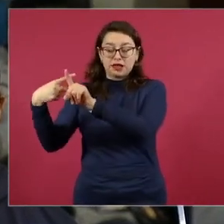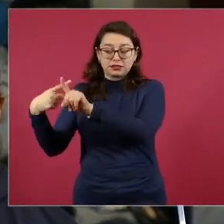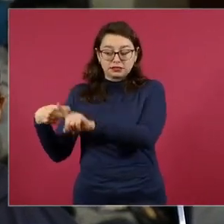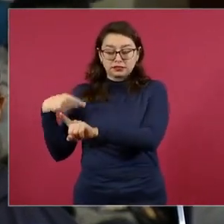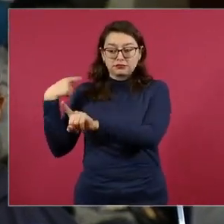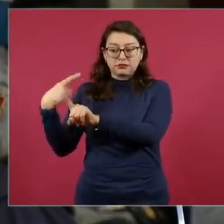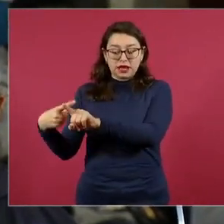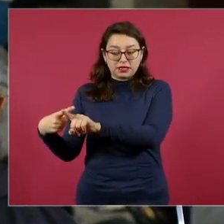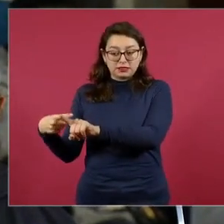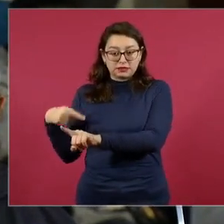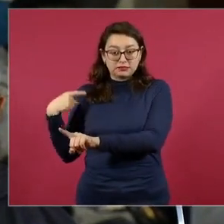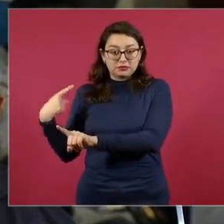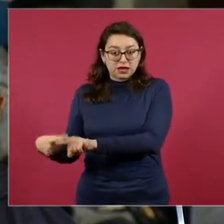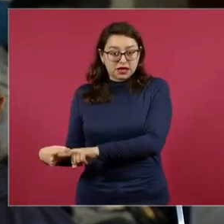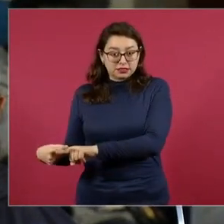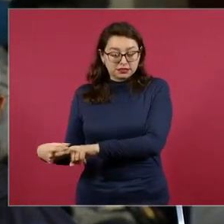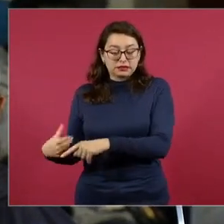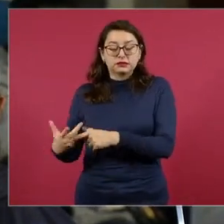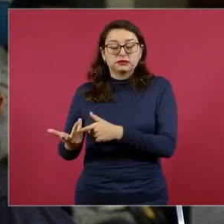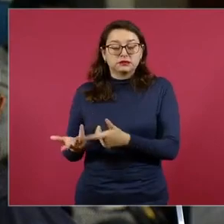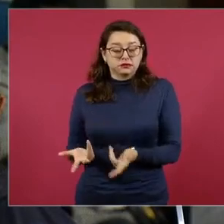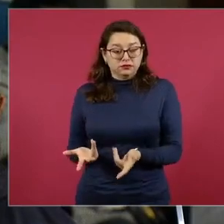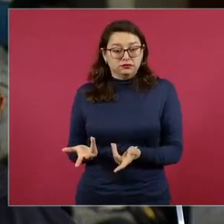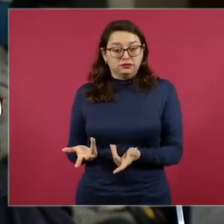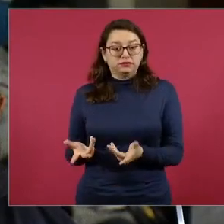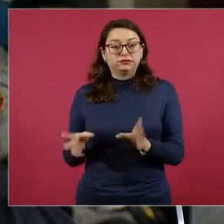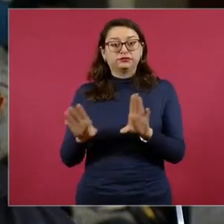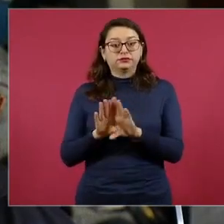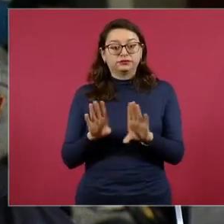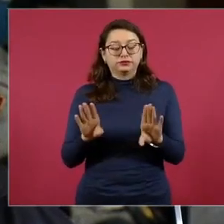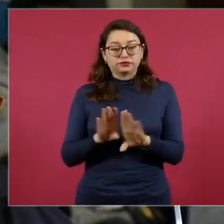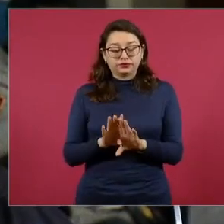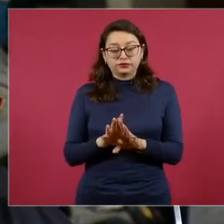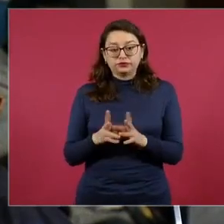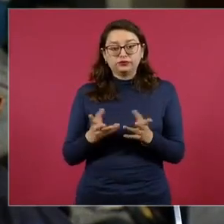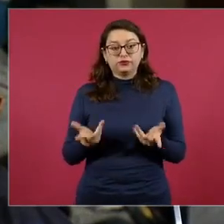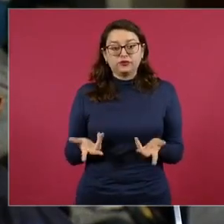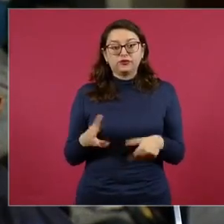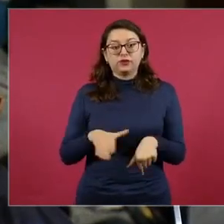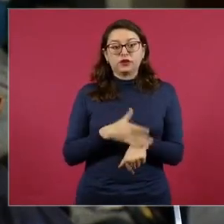Porque a la hora que ustedes están diciendo con ese cruce de datos